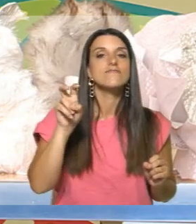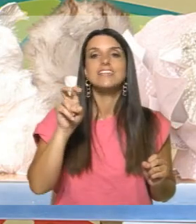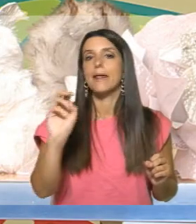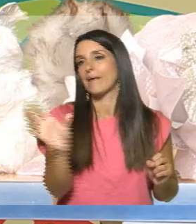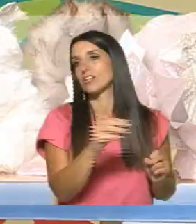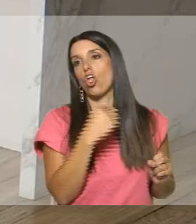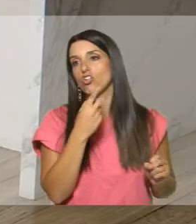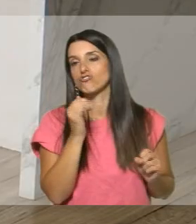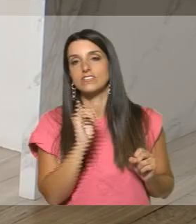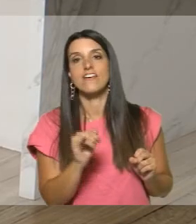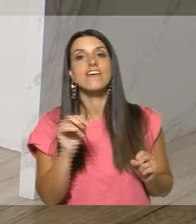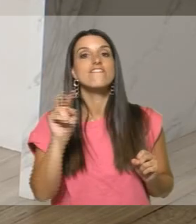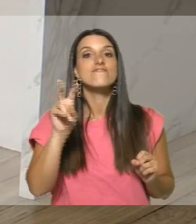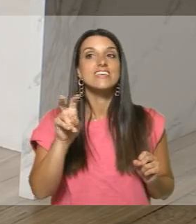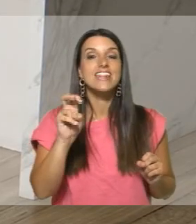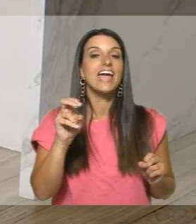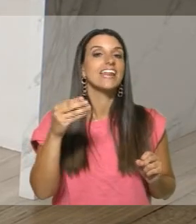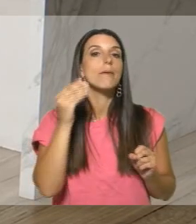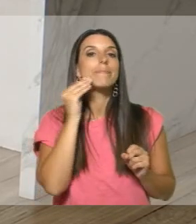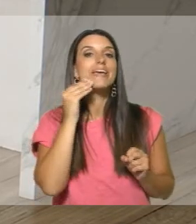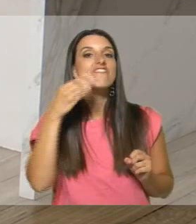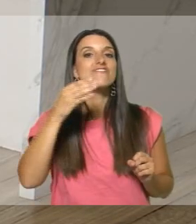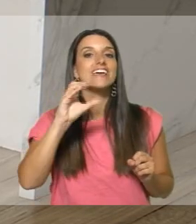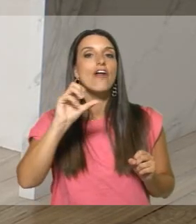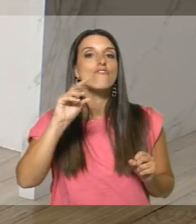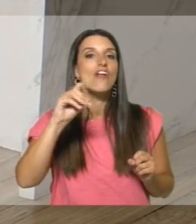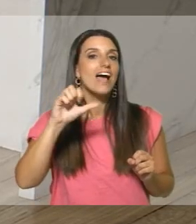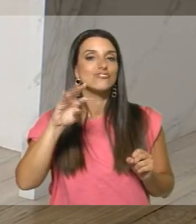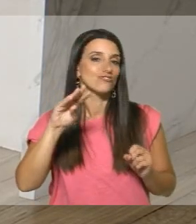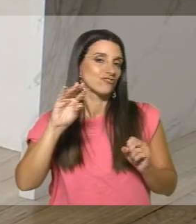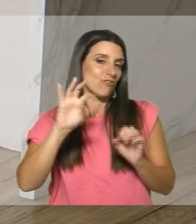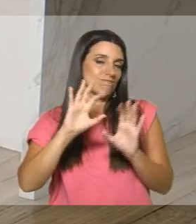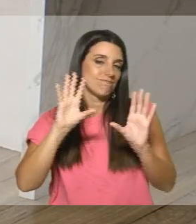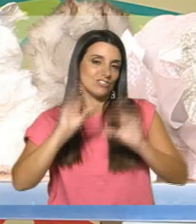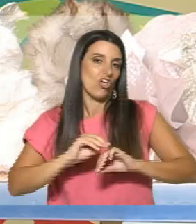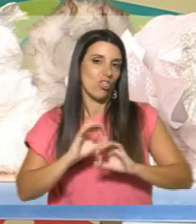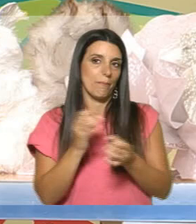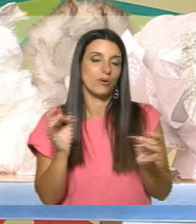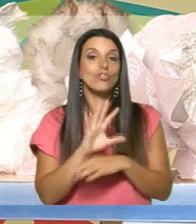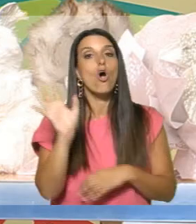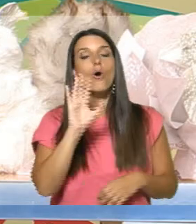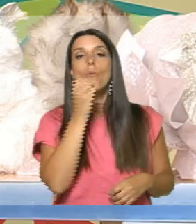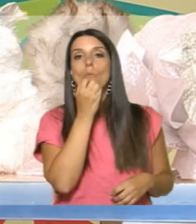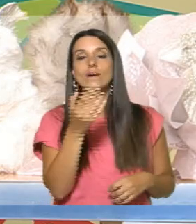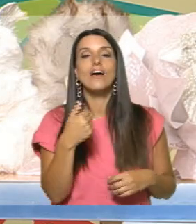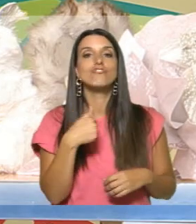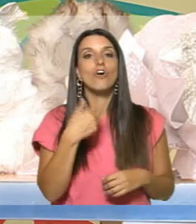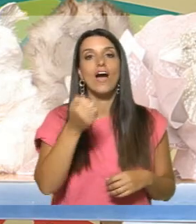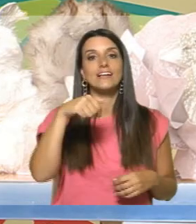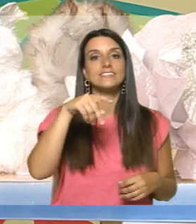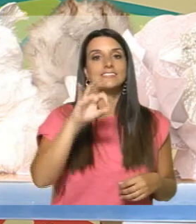La verdad, entre el vinagre y el bicarbonato vamos solucionando todo. Va solucionando toda la vida. Pero no, mira vos. Así que si te invaden las hormigas. Hola, Juan, mi compañía. Soy Andrés